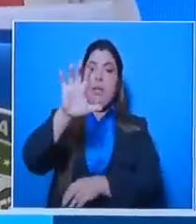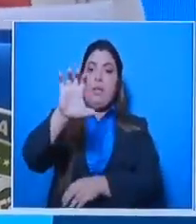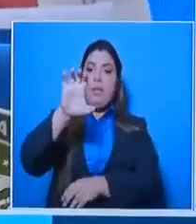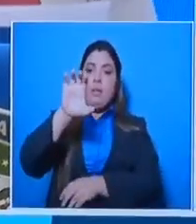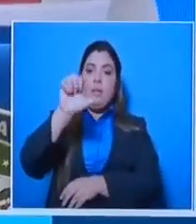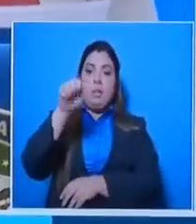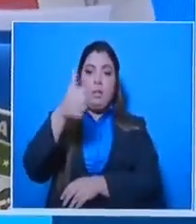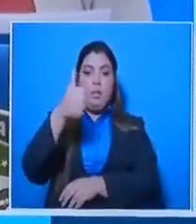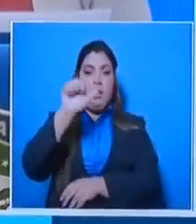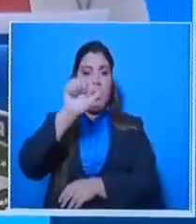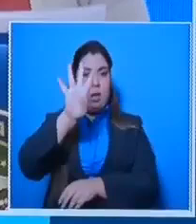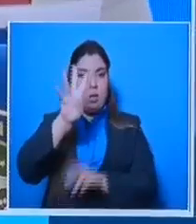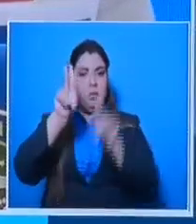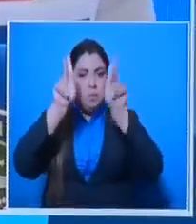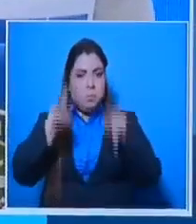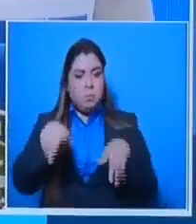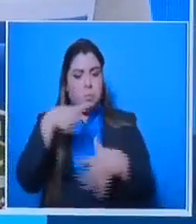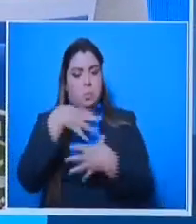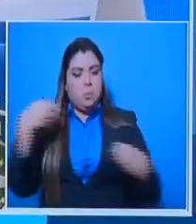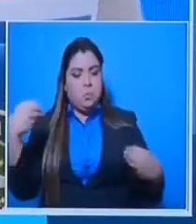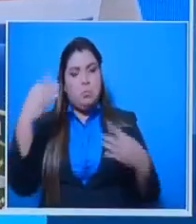9.514 recuperados.